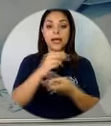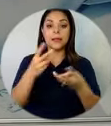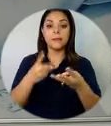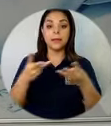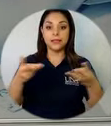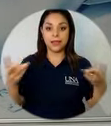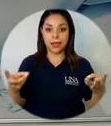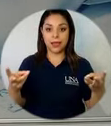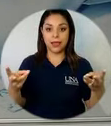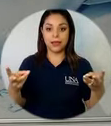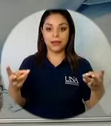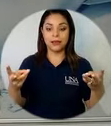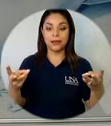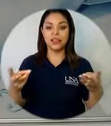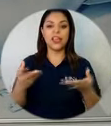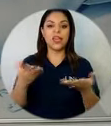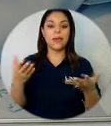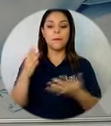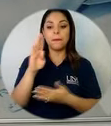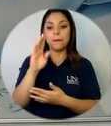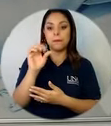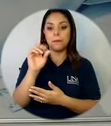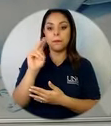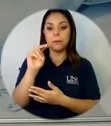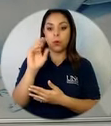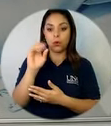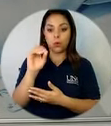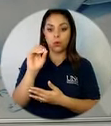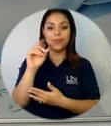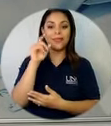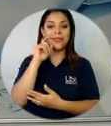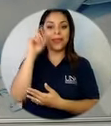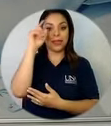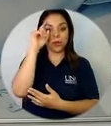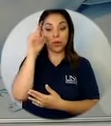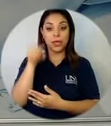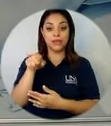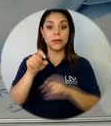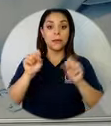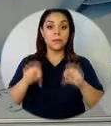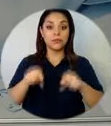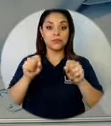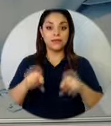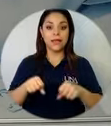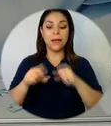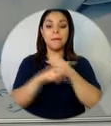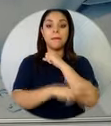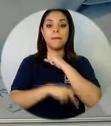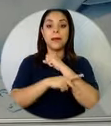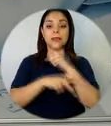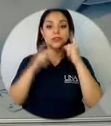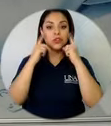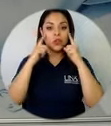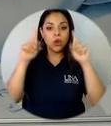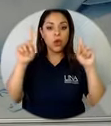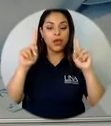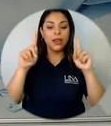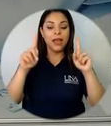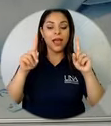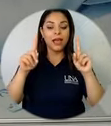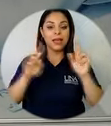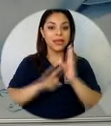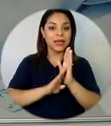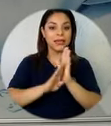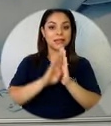oportunidad que el país ha estado desaprovechando durante muchísimo tiempo, que es el bono de género. Y es una oportunidad de que el país logre crecer